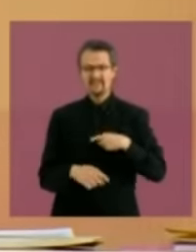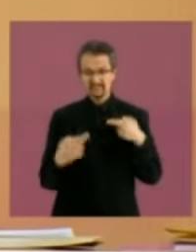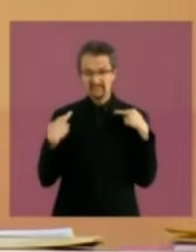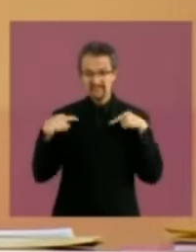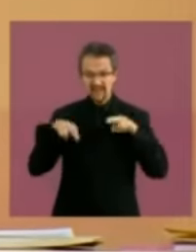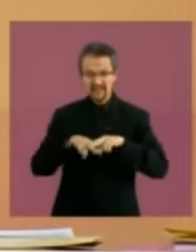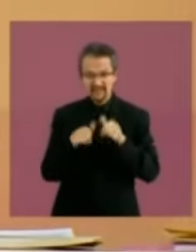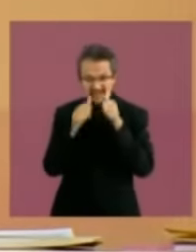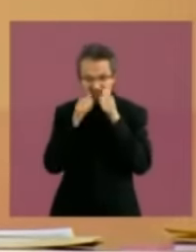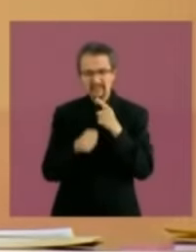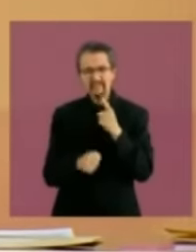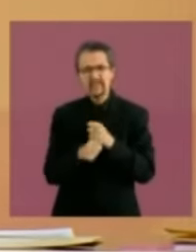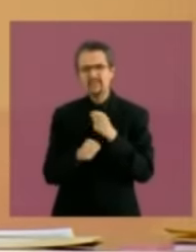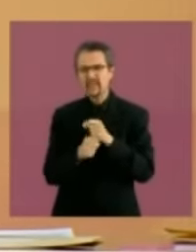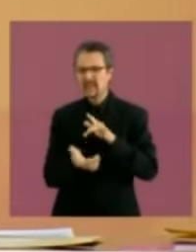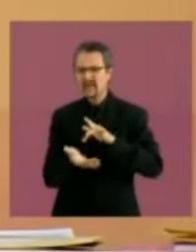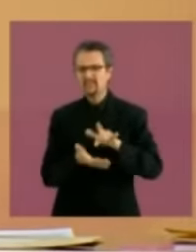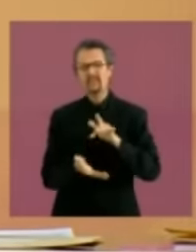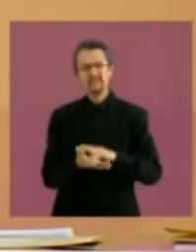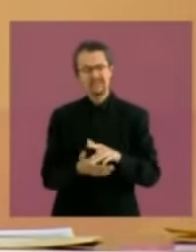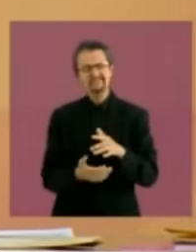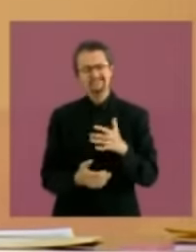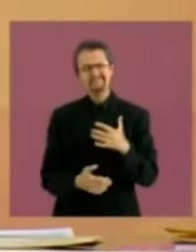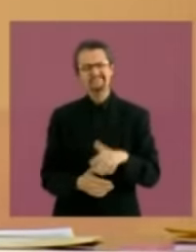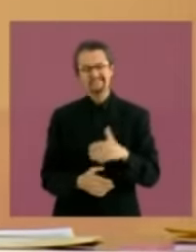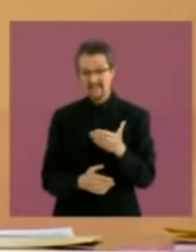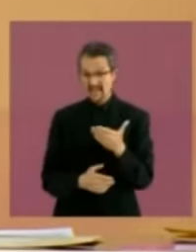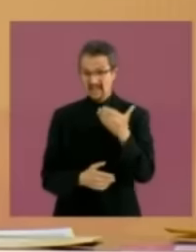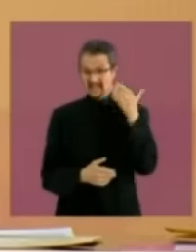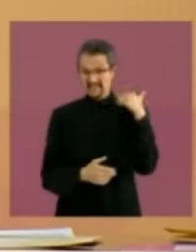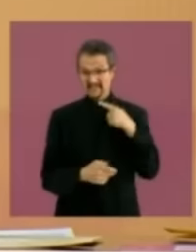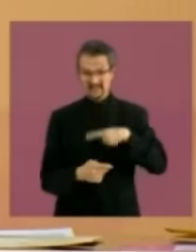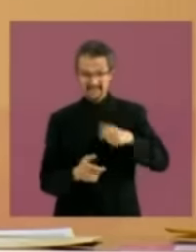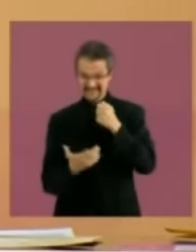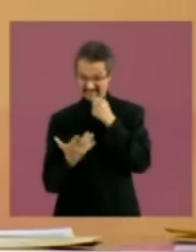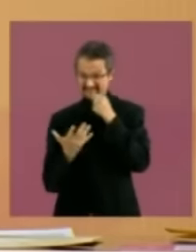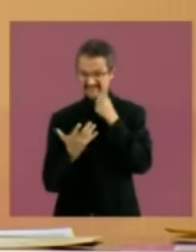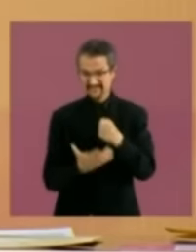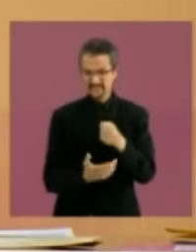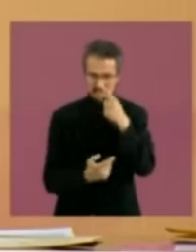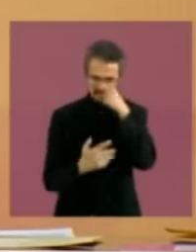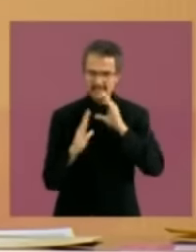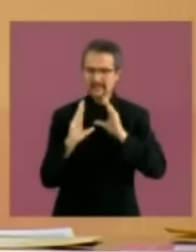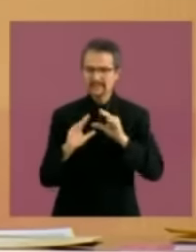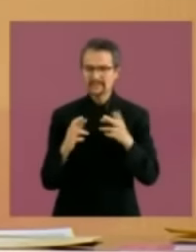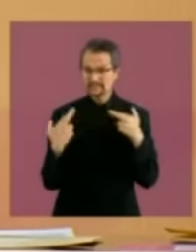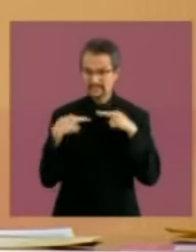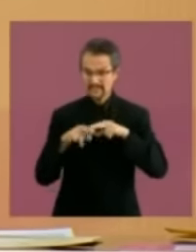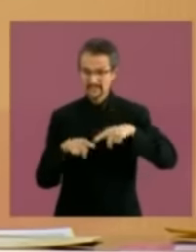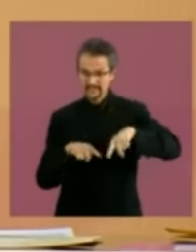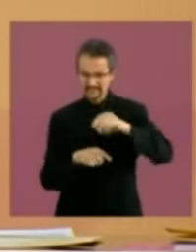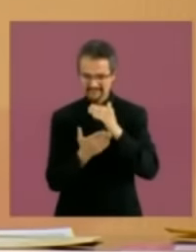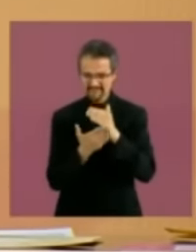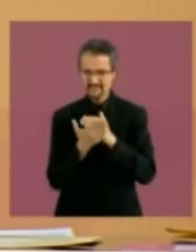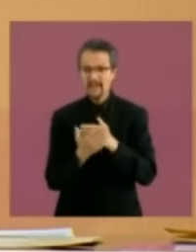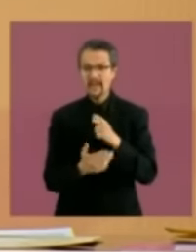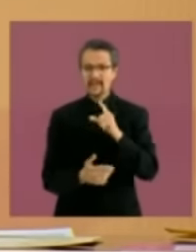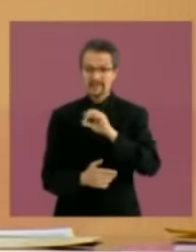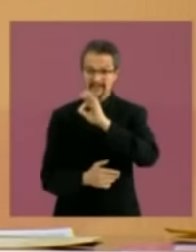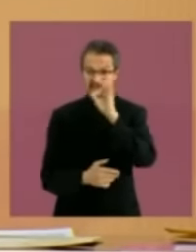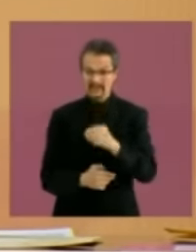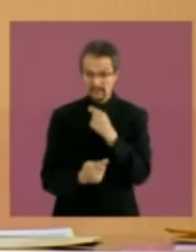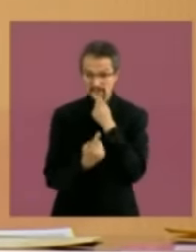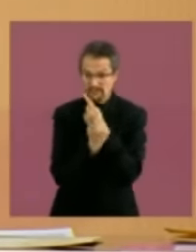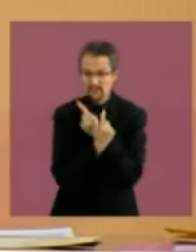ahí le tocó el raspón de que en algún momento estuvo en contra de los programas sociales, que es un tema que ahorita se está debatiendo mucho, incluso hasta el INE